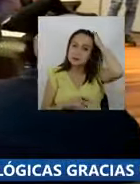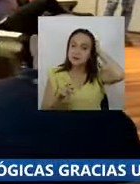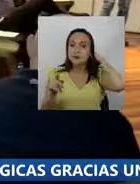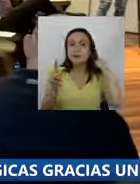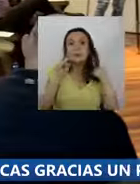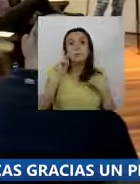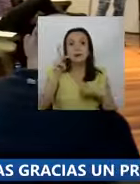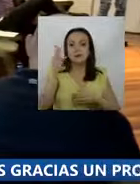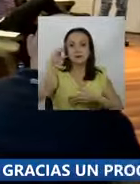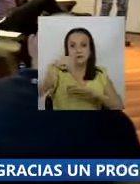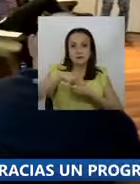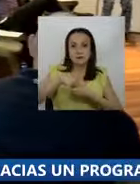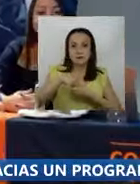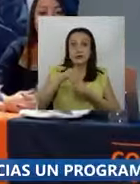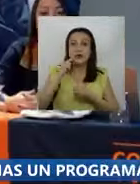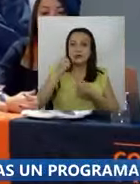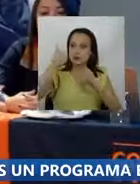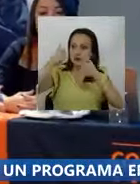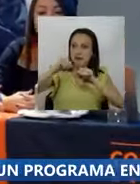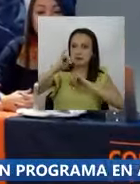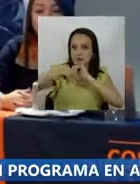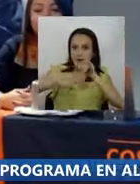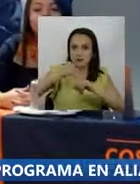de los tratados internacionales.